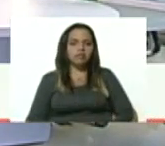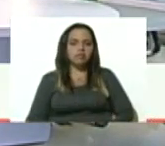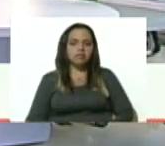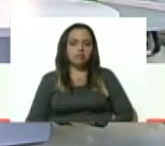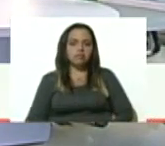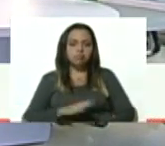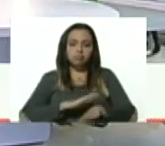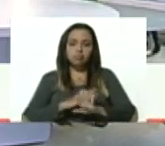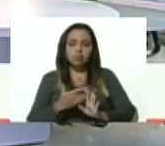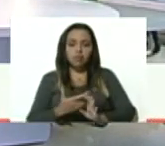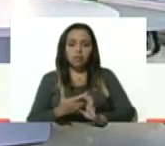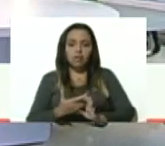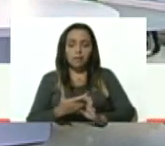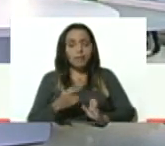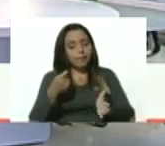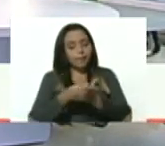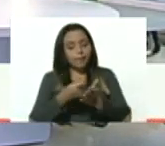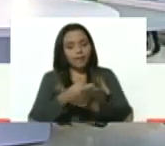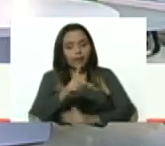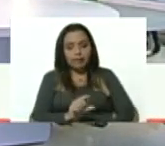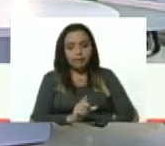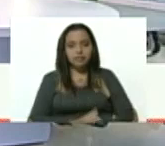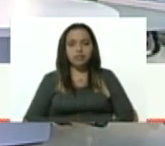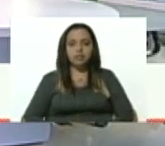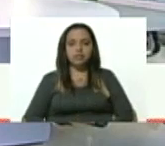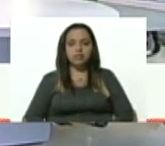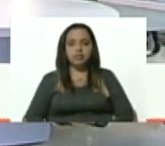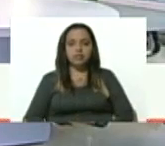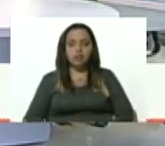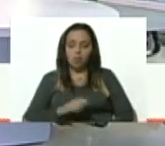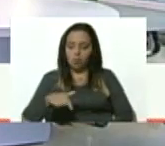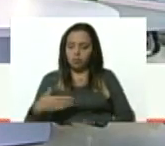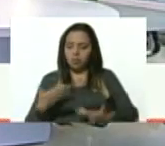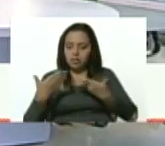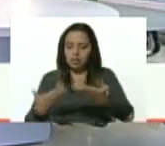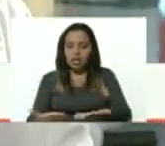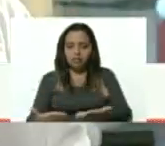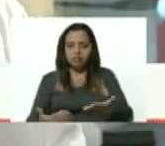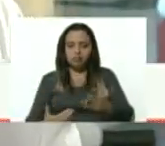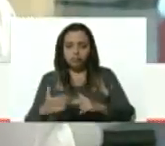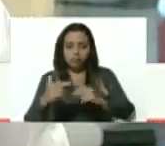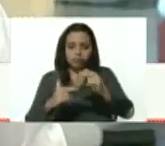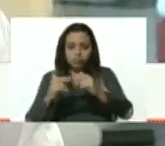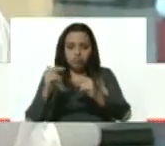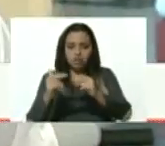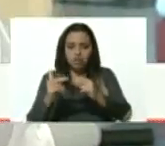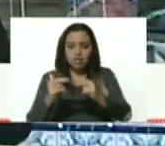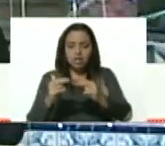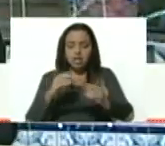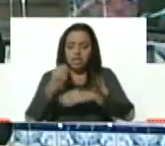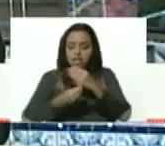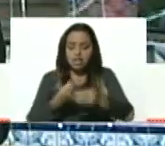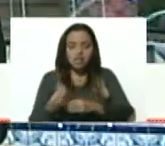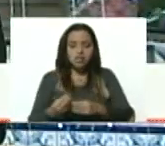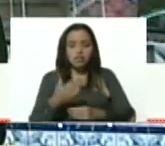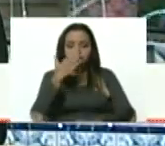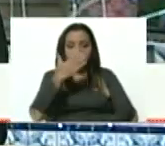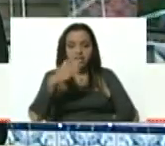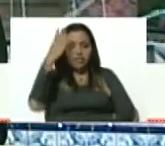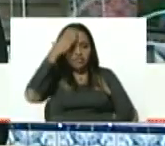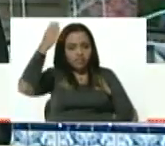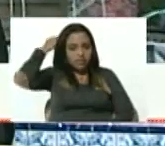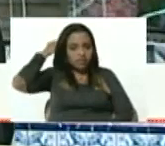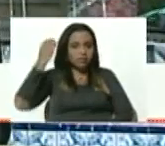además se ahorra mucho más, ¿verdad? Sí, de hecho, hoy va a entregar un urbanismo que fue construido por el Frente Francisco de Miranda. Palabra cierta, pues.